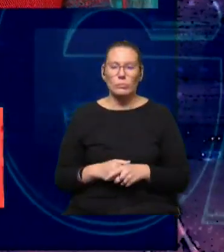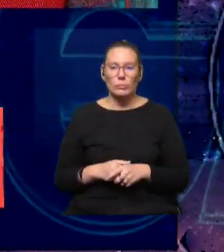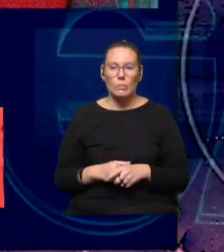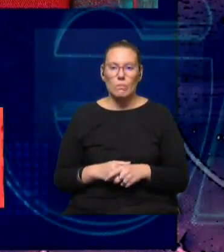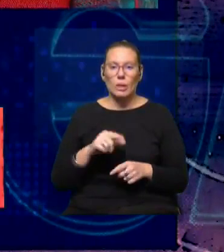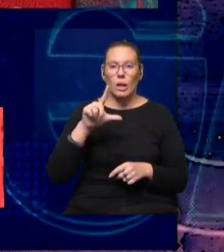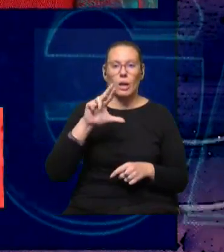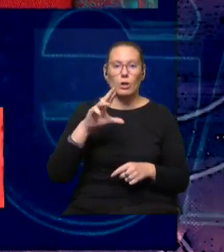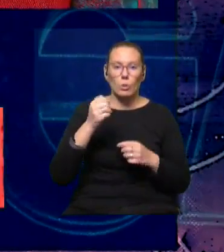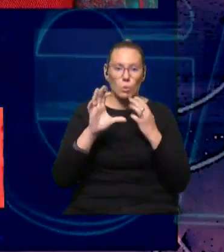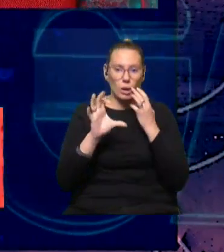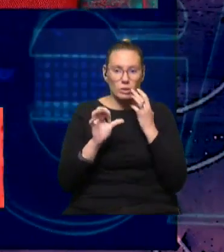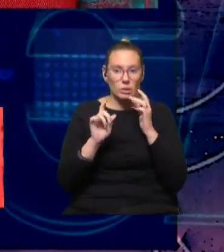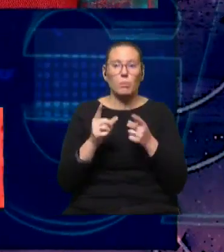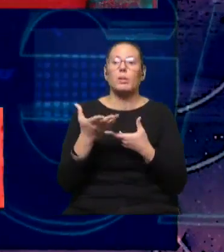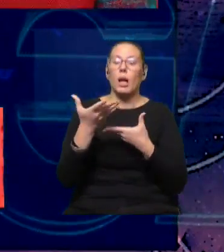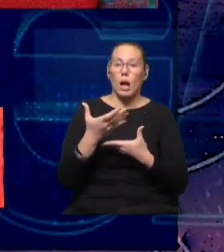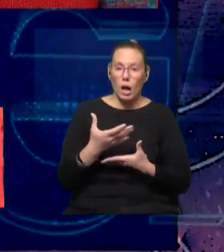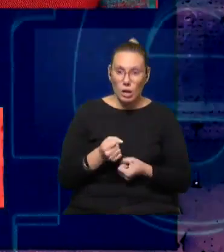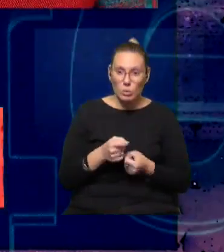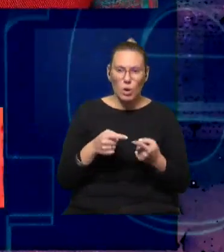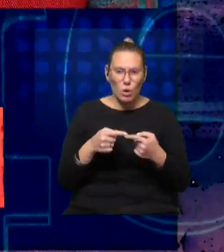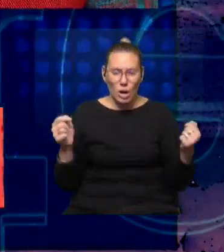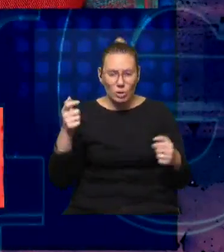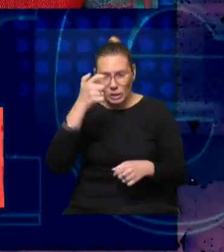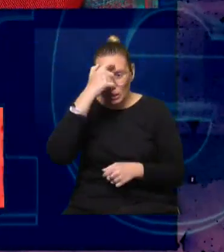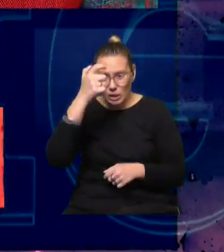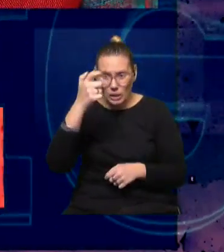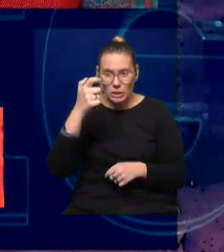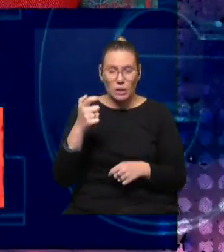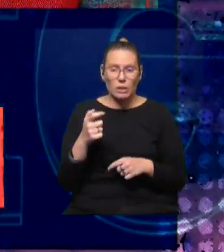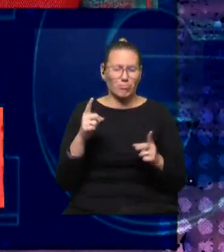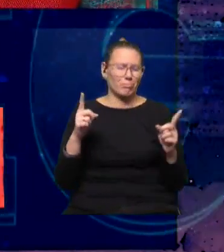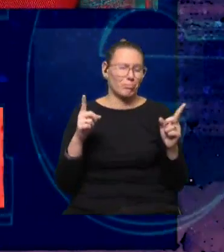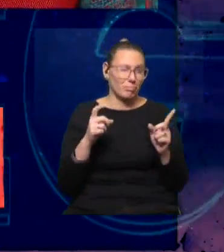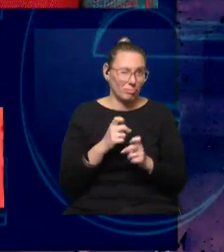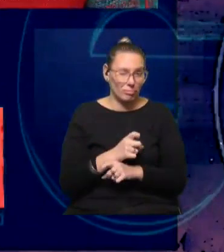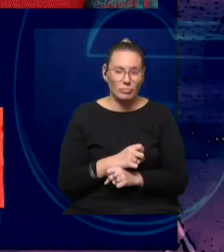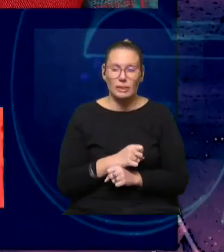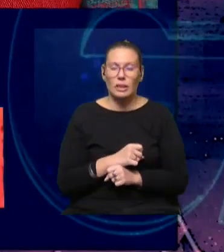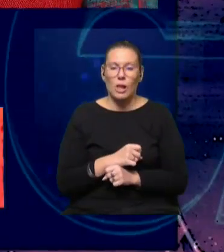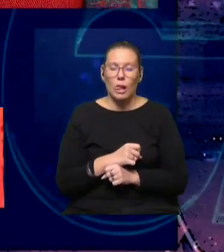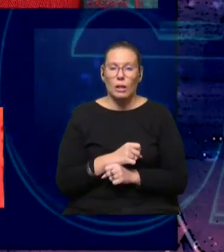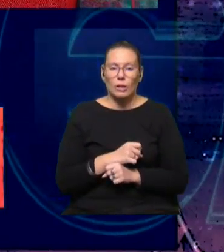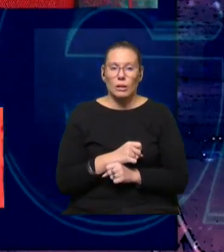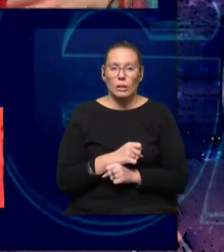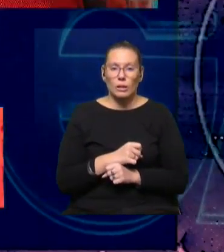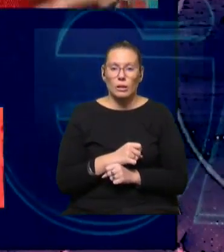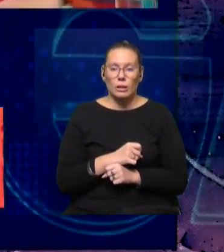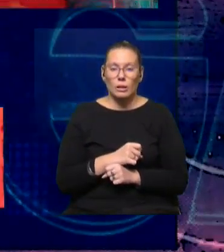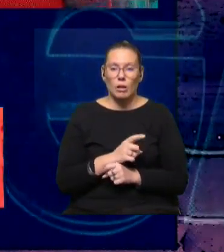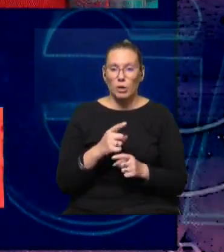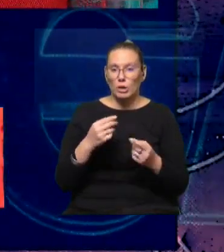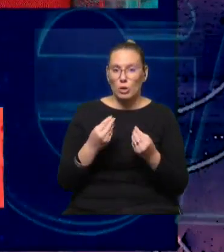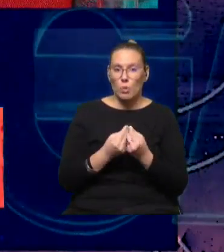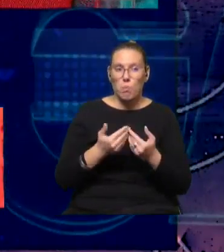Lucas carrier que nos ayudó con todo ese aparataje técnico que era complicadísimo y este y